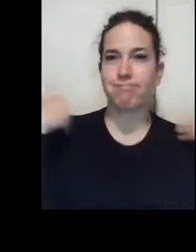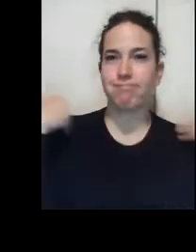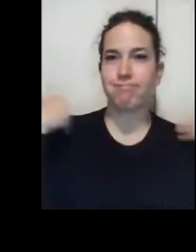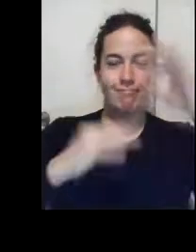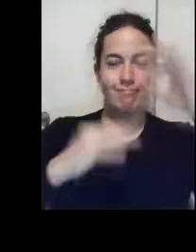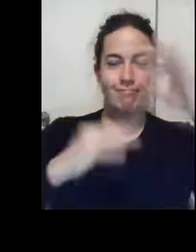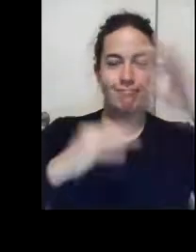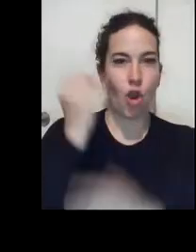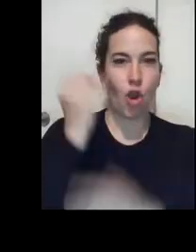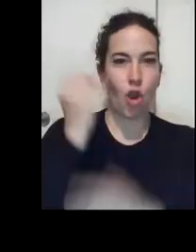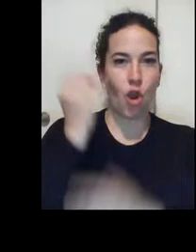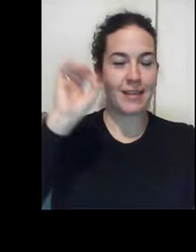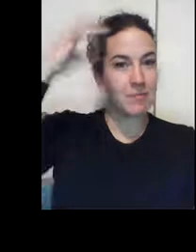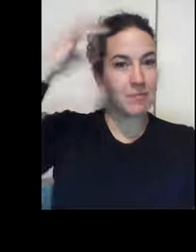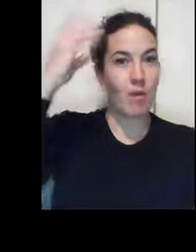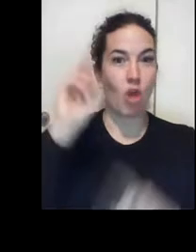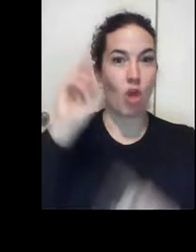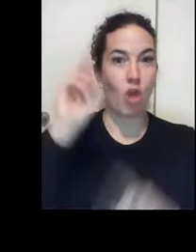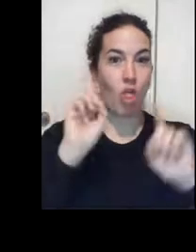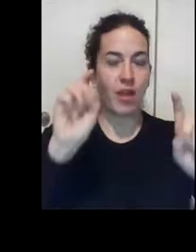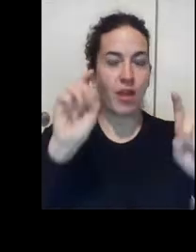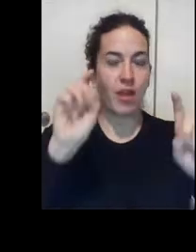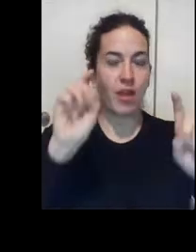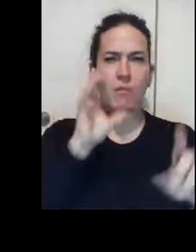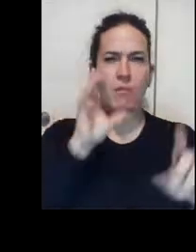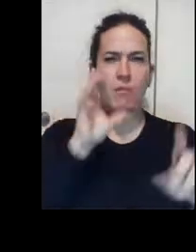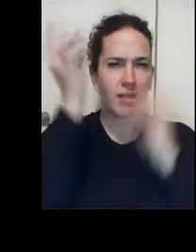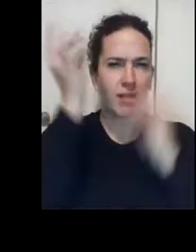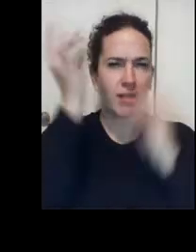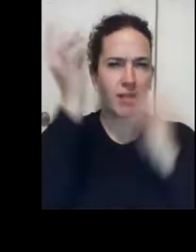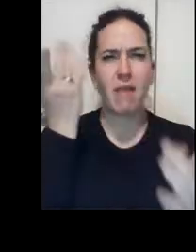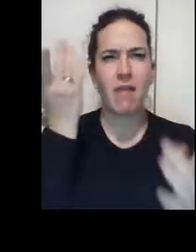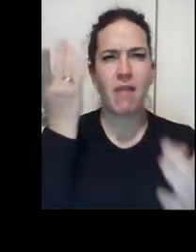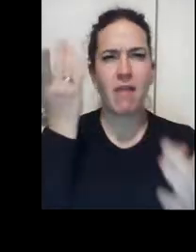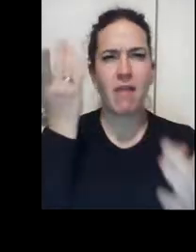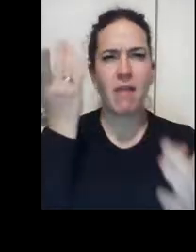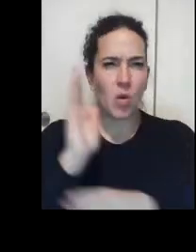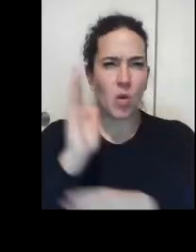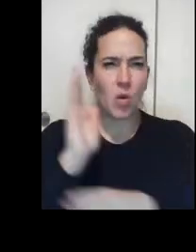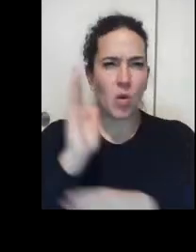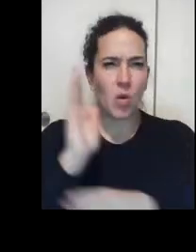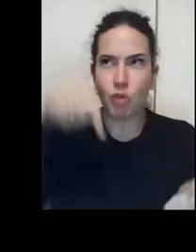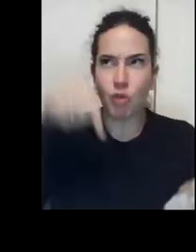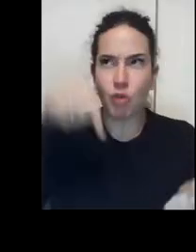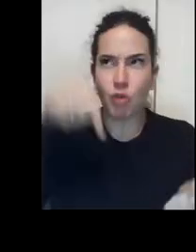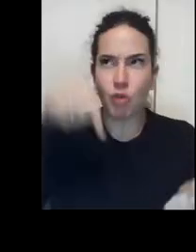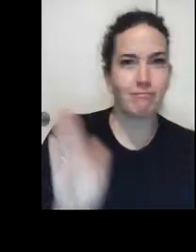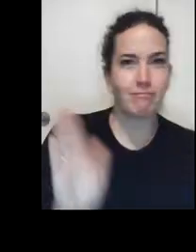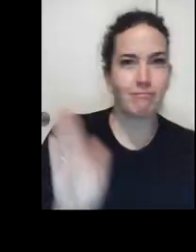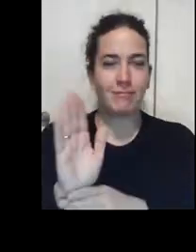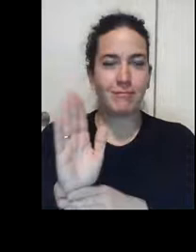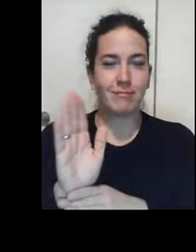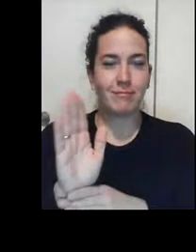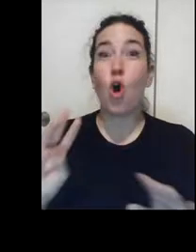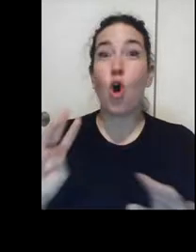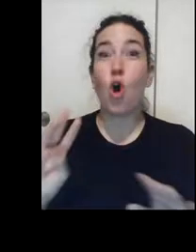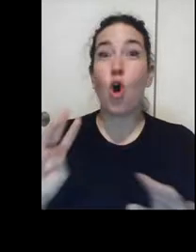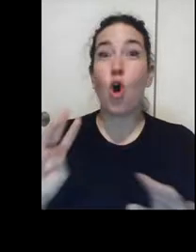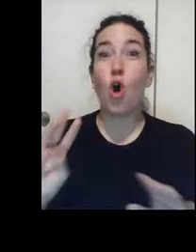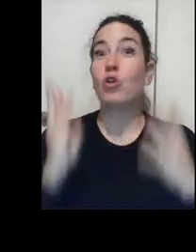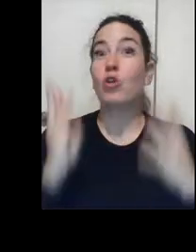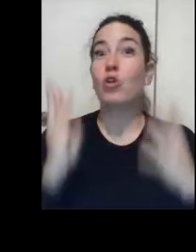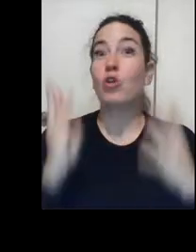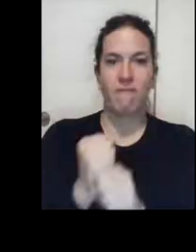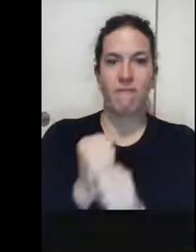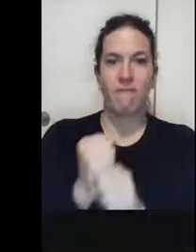docente todas las actividades y todas las propuestas que nos han traído durante esta octava edición para